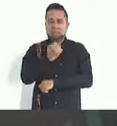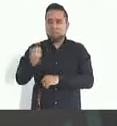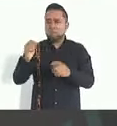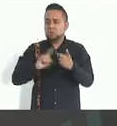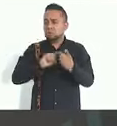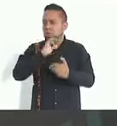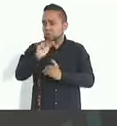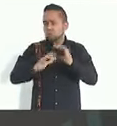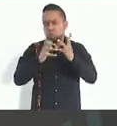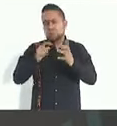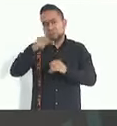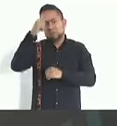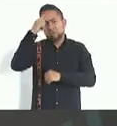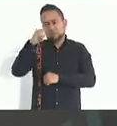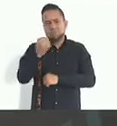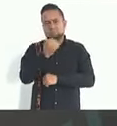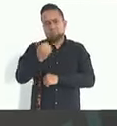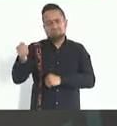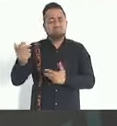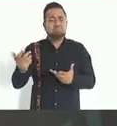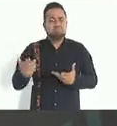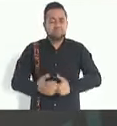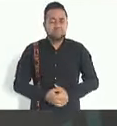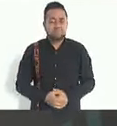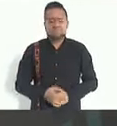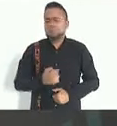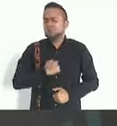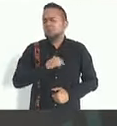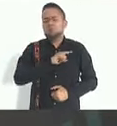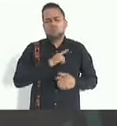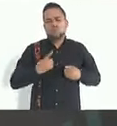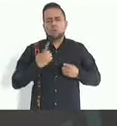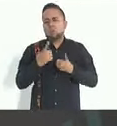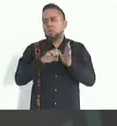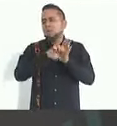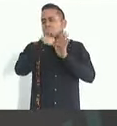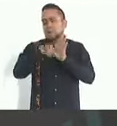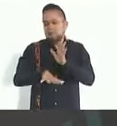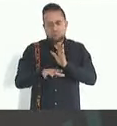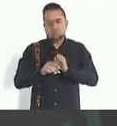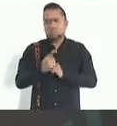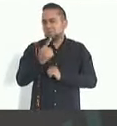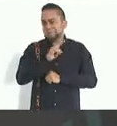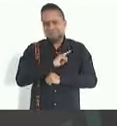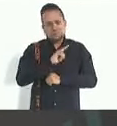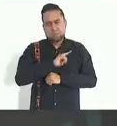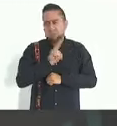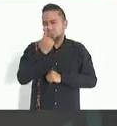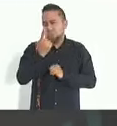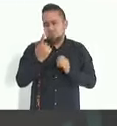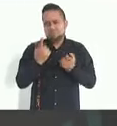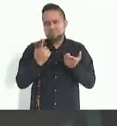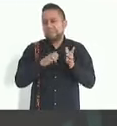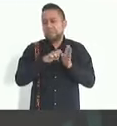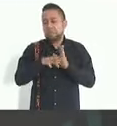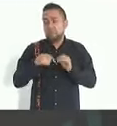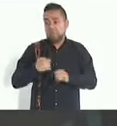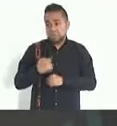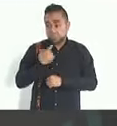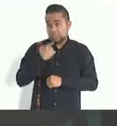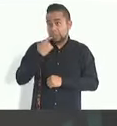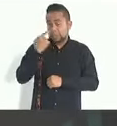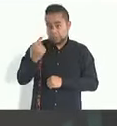mundo. Y nada más un ejemplo, de ahí viene el que los